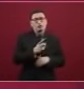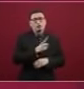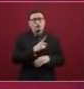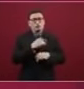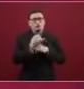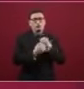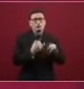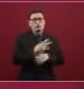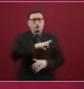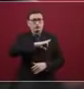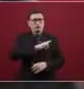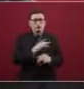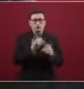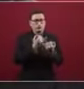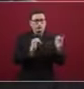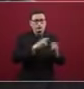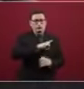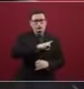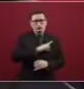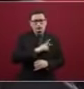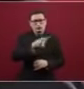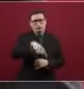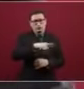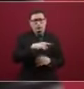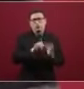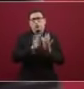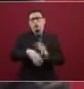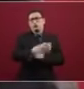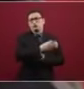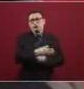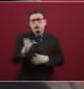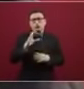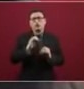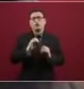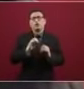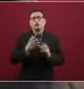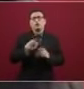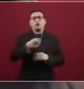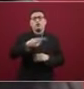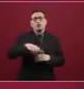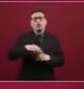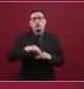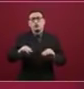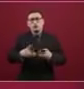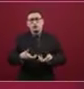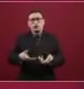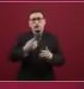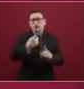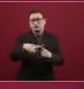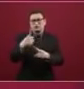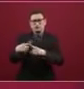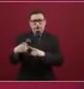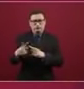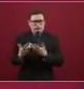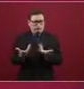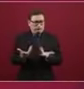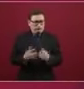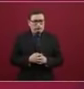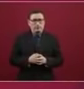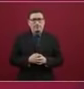independientes del campo, del movimiento urbano o